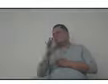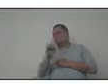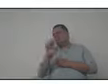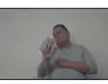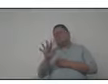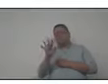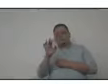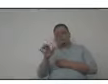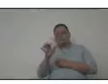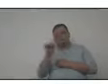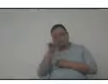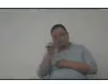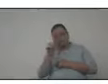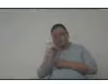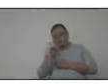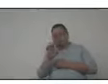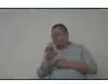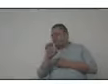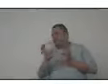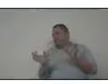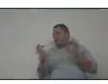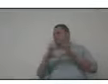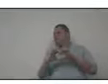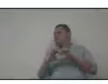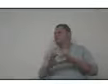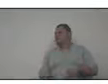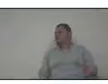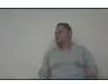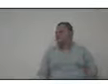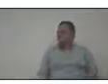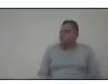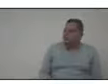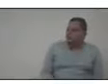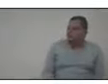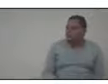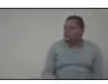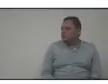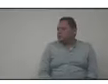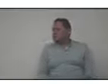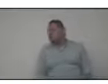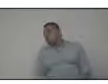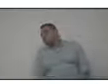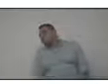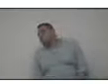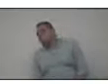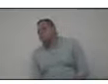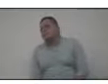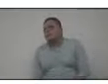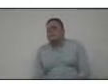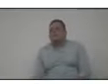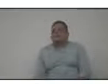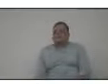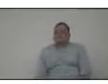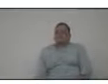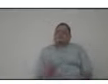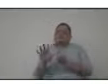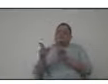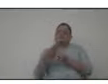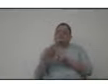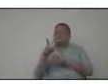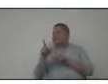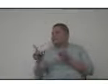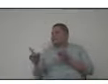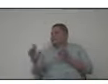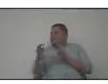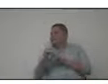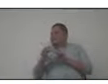a la EPS. Claro. Listo, ah, bien. Así. Ah, primero la EPS. Okay. Primero la EPS y después al papá del bebé. Sí, así.